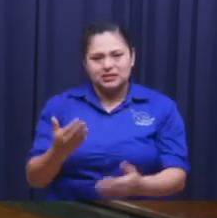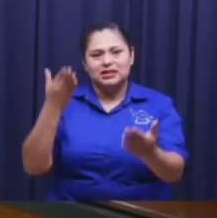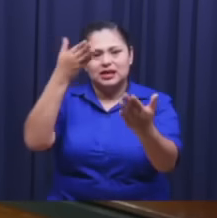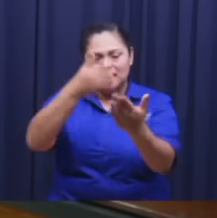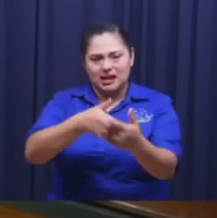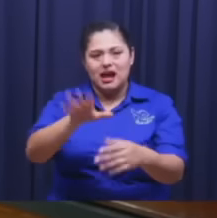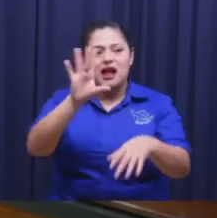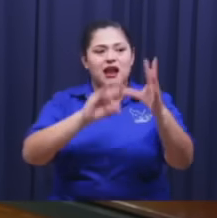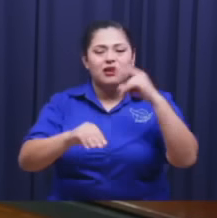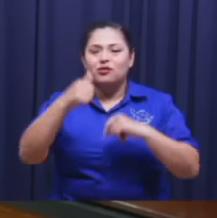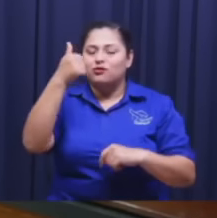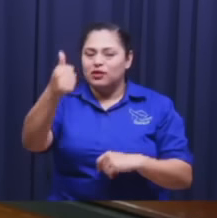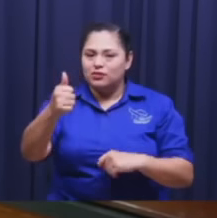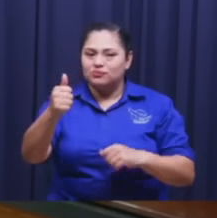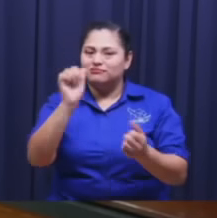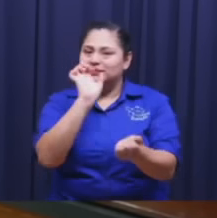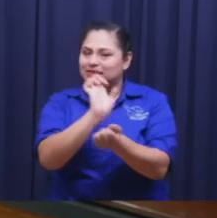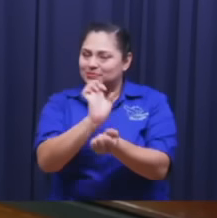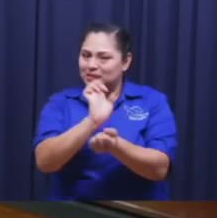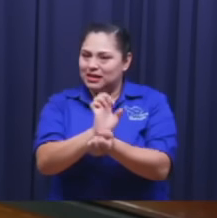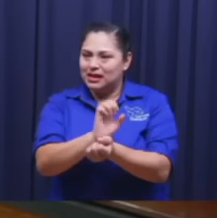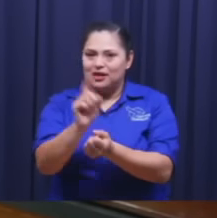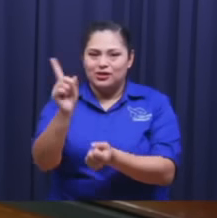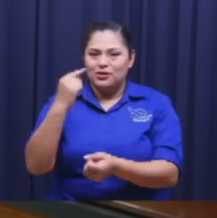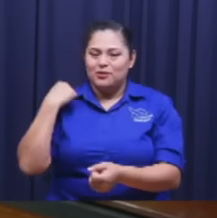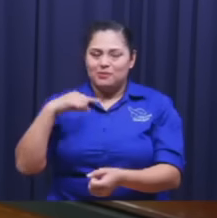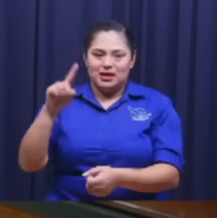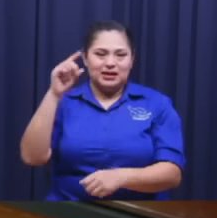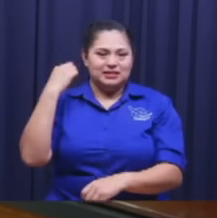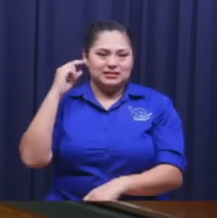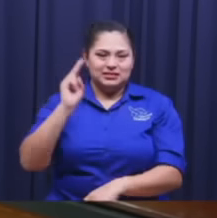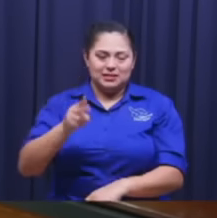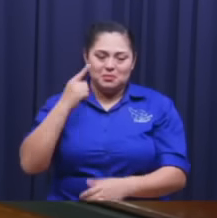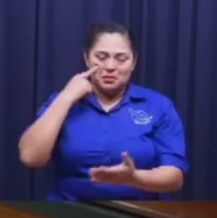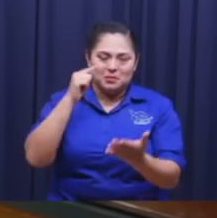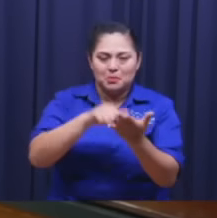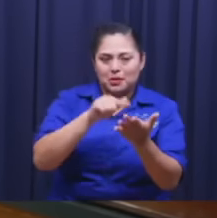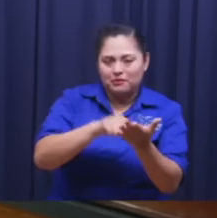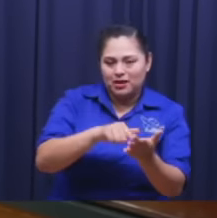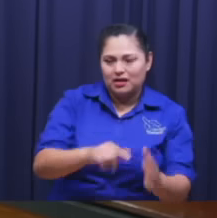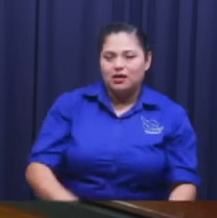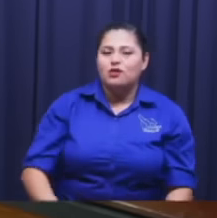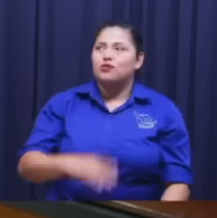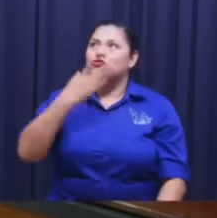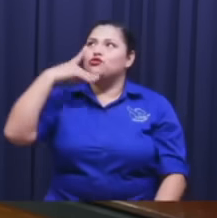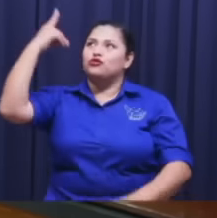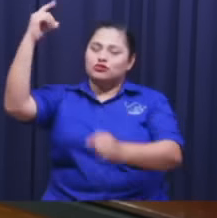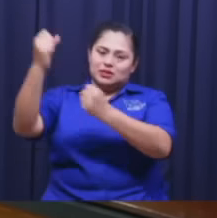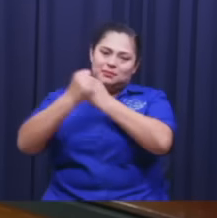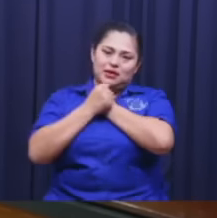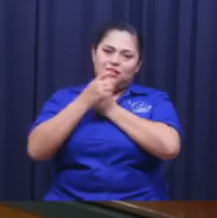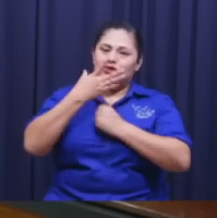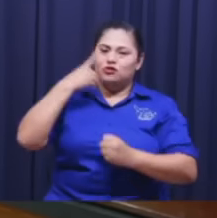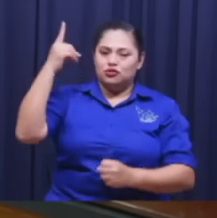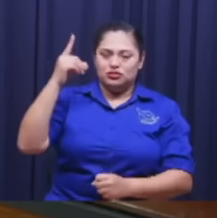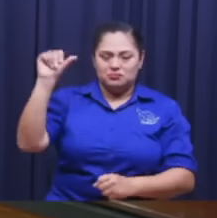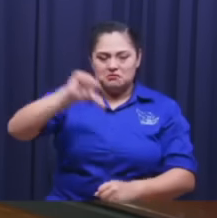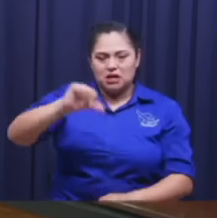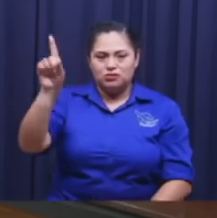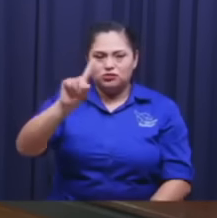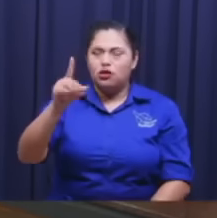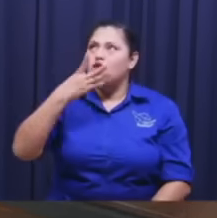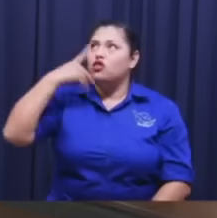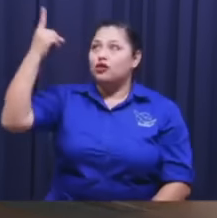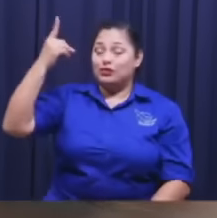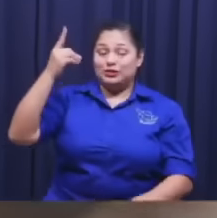Algo bueno te está esperando. No para siempre se trilla el trigo. Dios te ama, Dios no es malo, Dios no se satisface